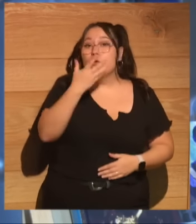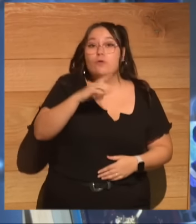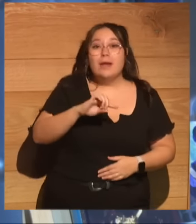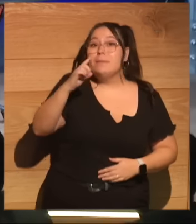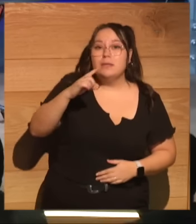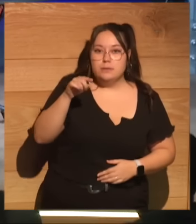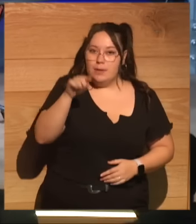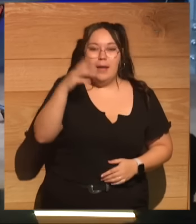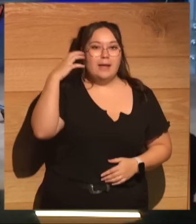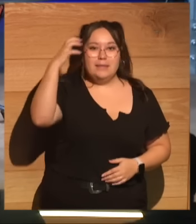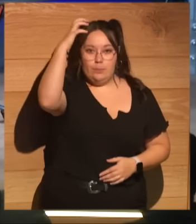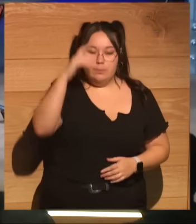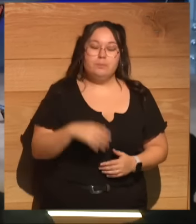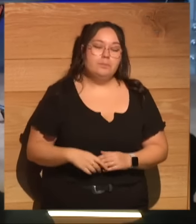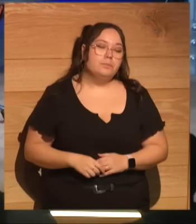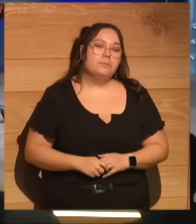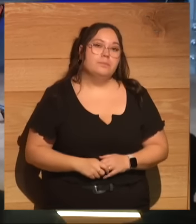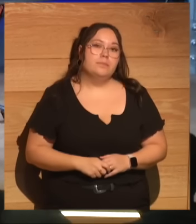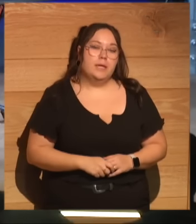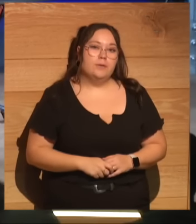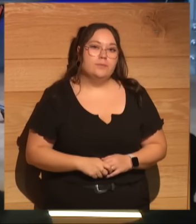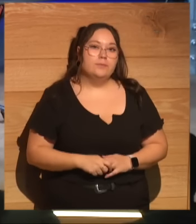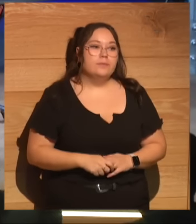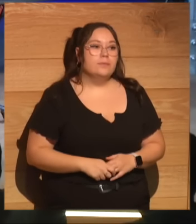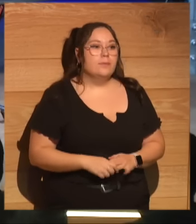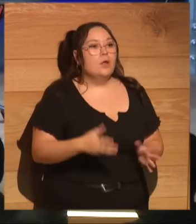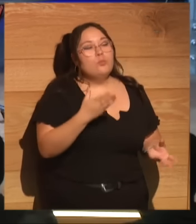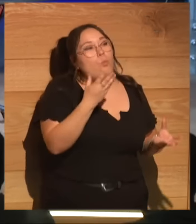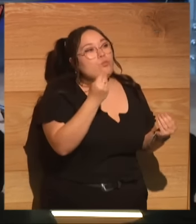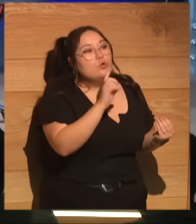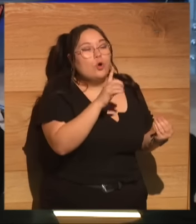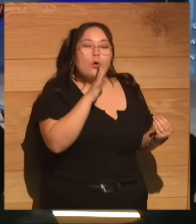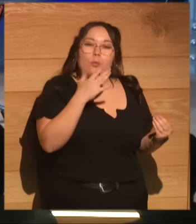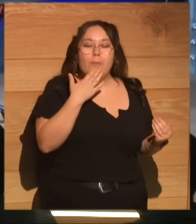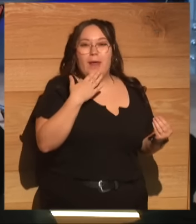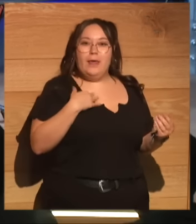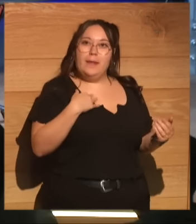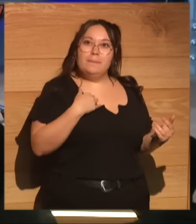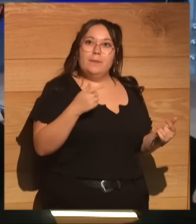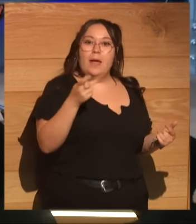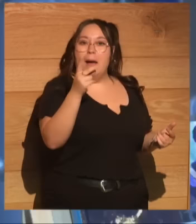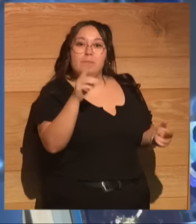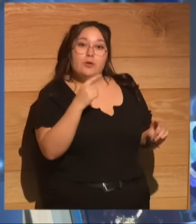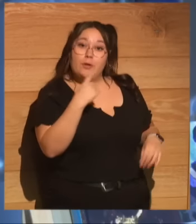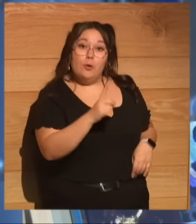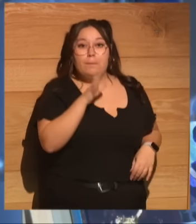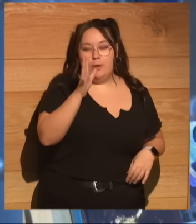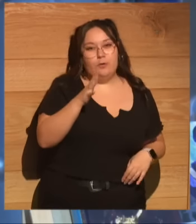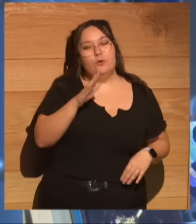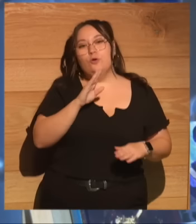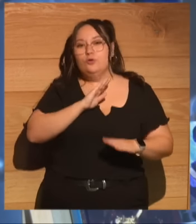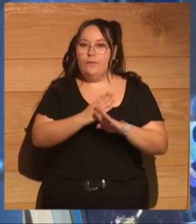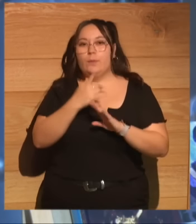es a ella. Es a Timothy Burton. No la conoce tanto como para llamarlo Tim, pero lo suficiente como para llamarlo